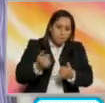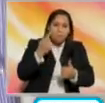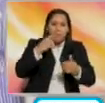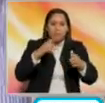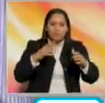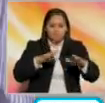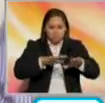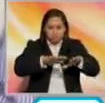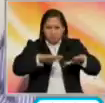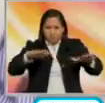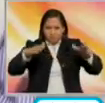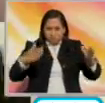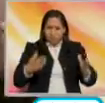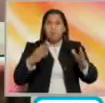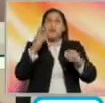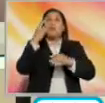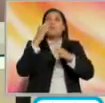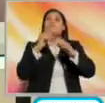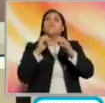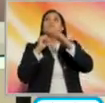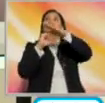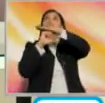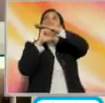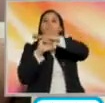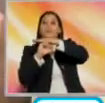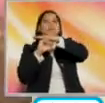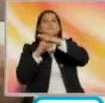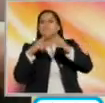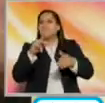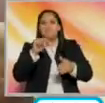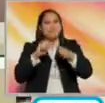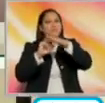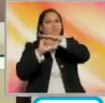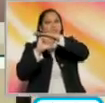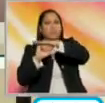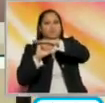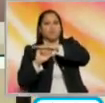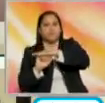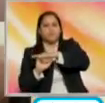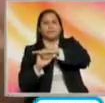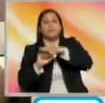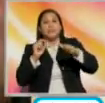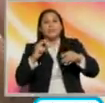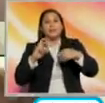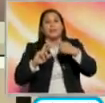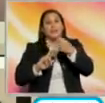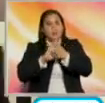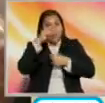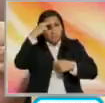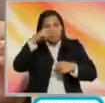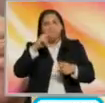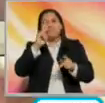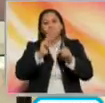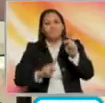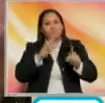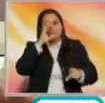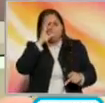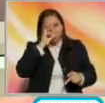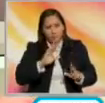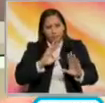darle soporte al palacio. Se seguía hundiendo igual. El caso es que por la Revolución Mexicana, pues se paran las